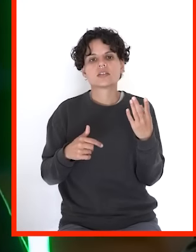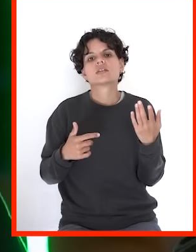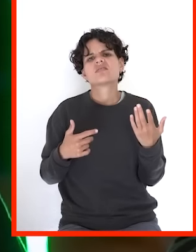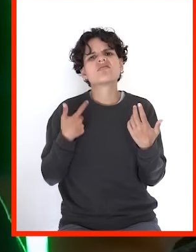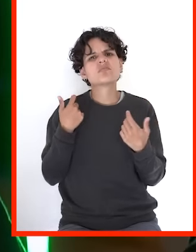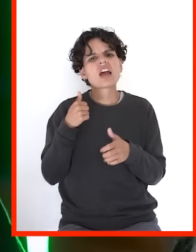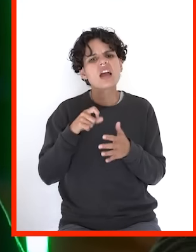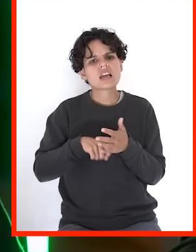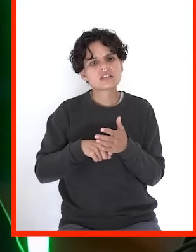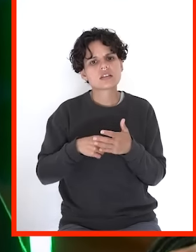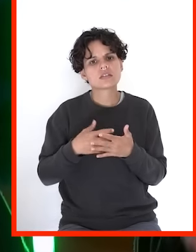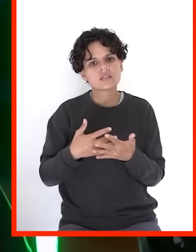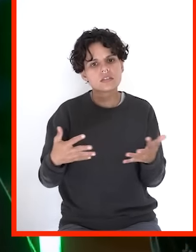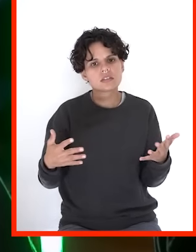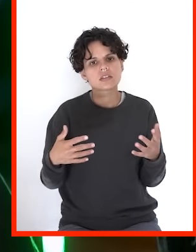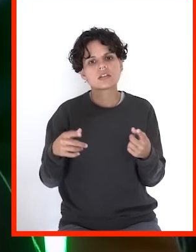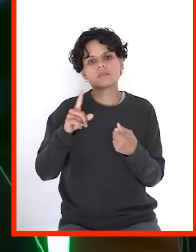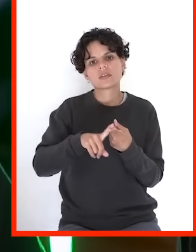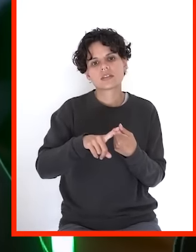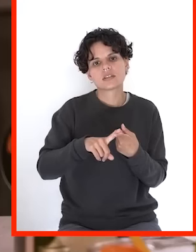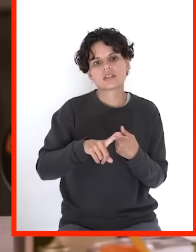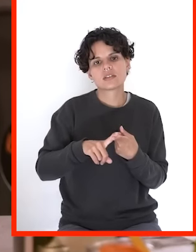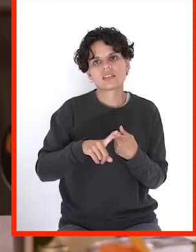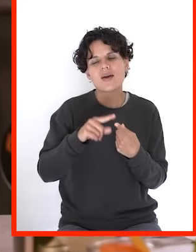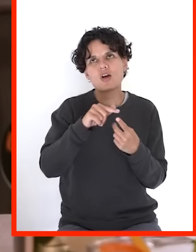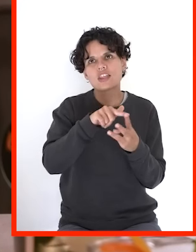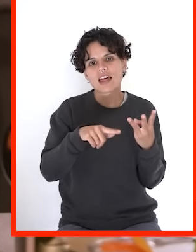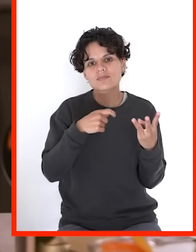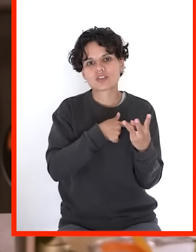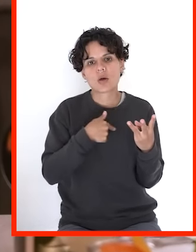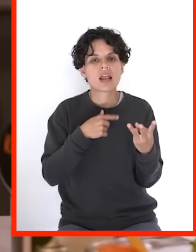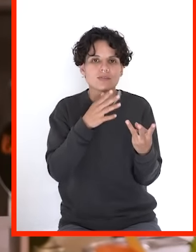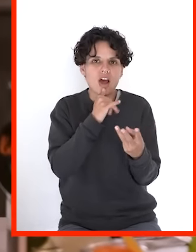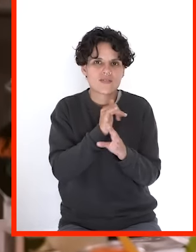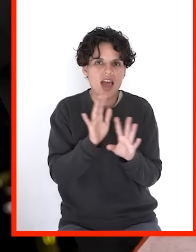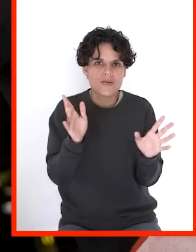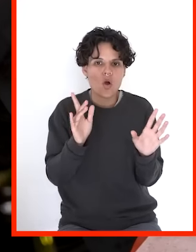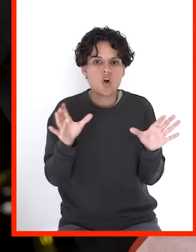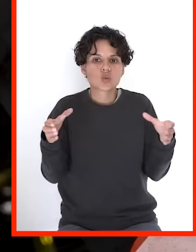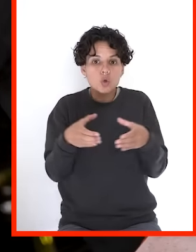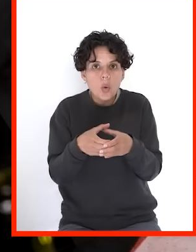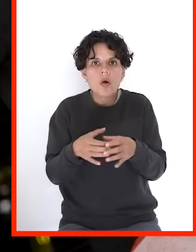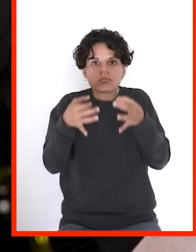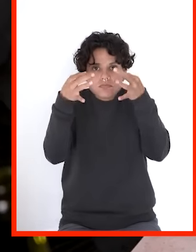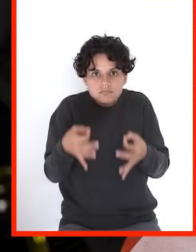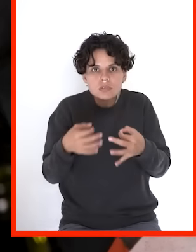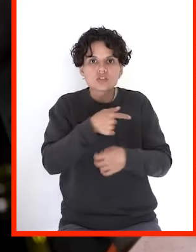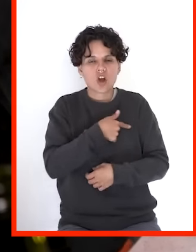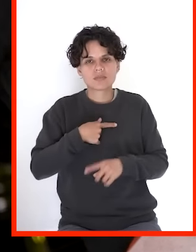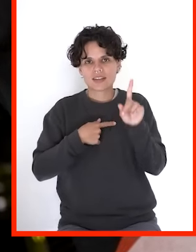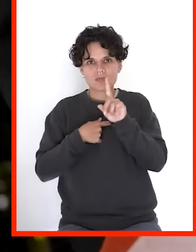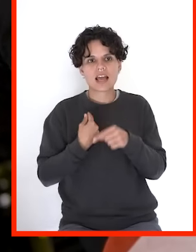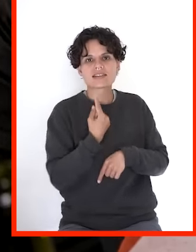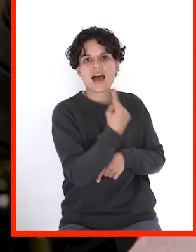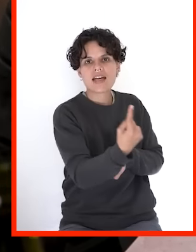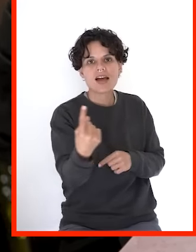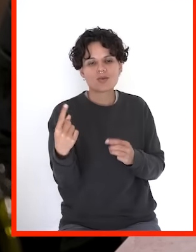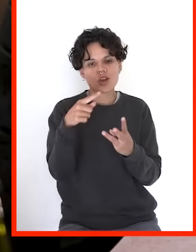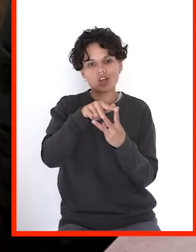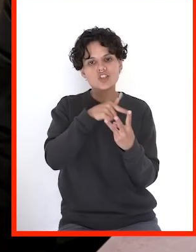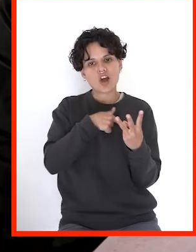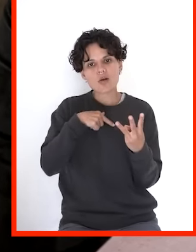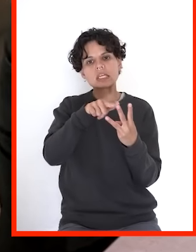como Stylock, El Semilla, Airstamer. ¿Cachai? Como no teníamos no nombre. No tenían nombre. No encontrábamos nombre. Buena empezada, sí,